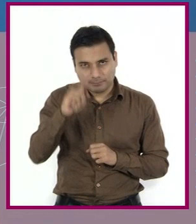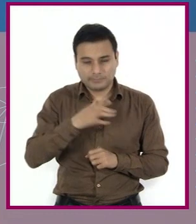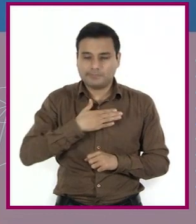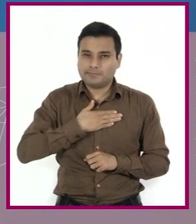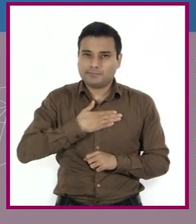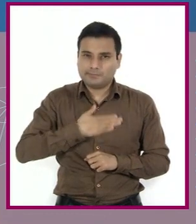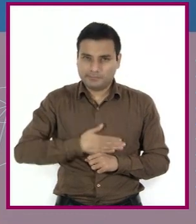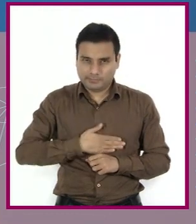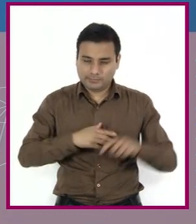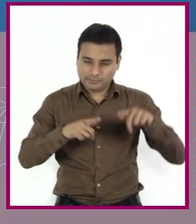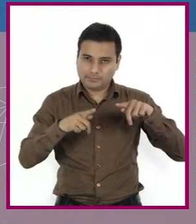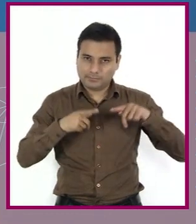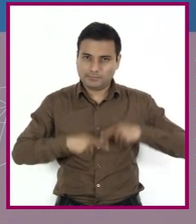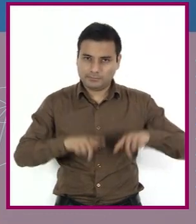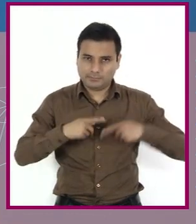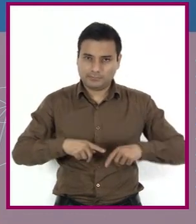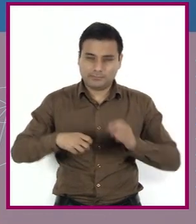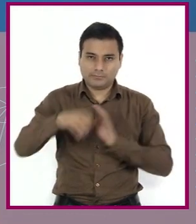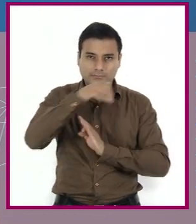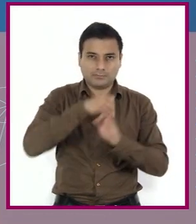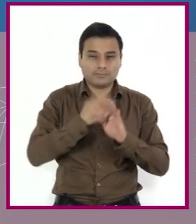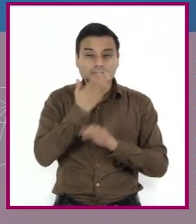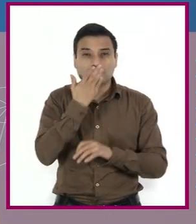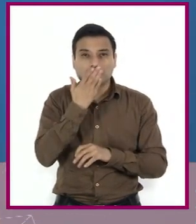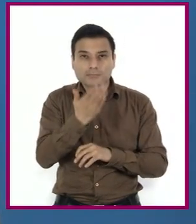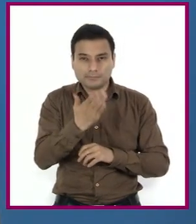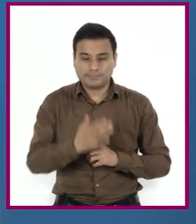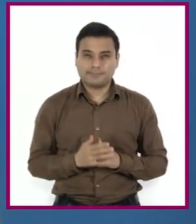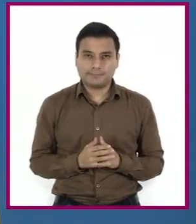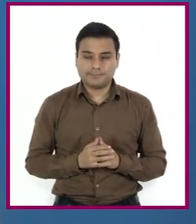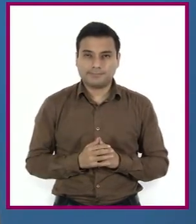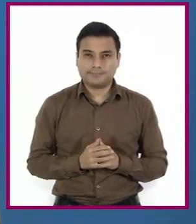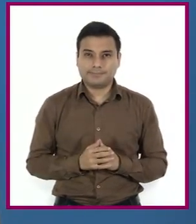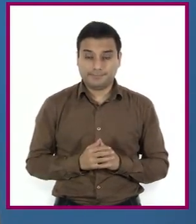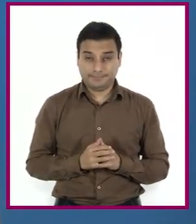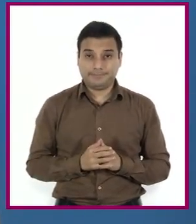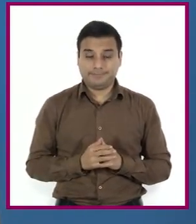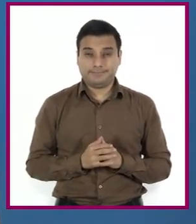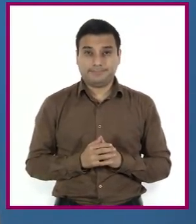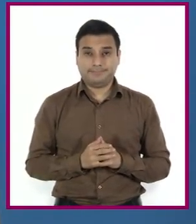bien de los gobernados, o sea, el pueblo. Implica